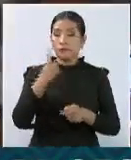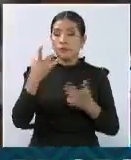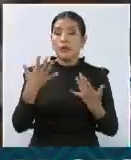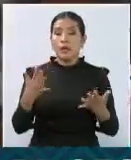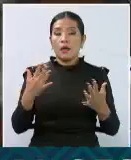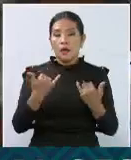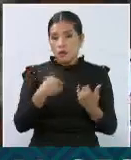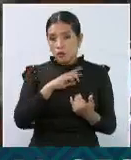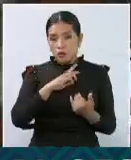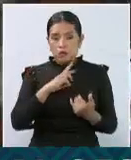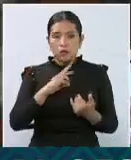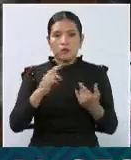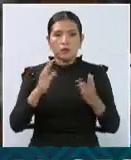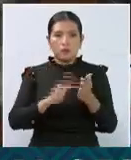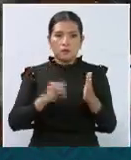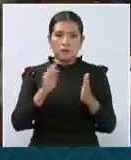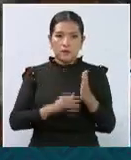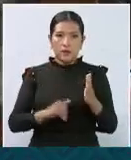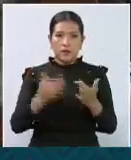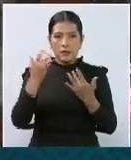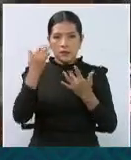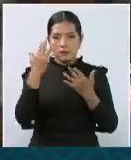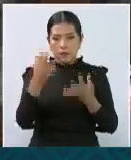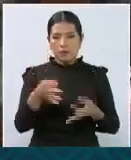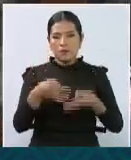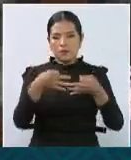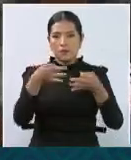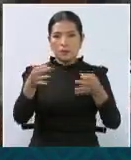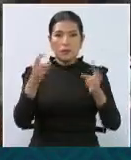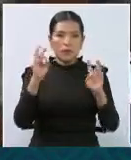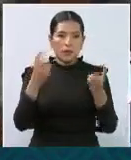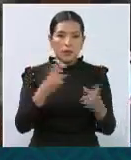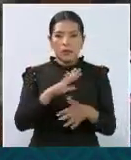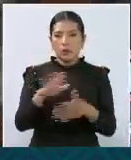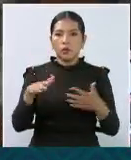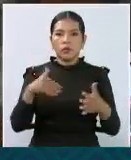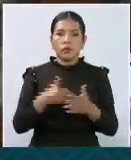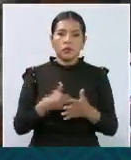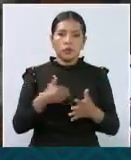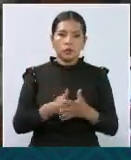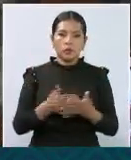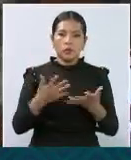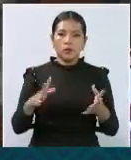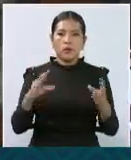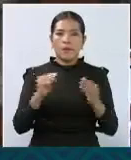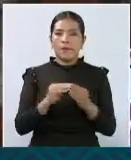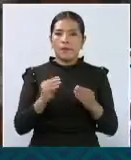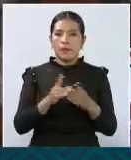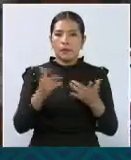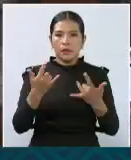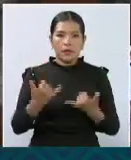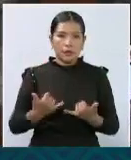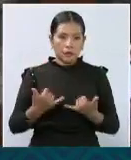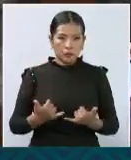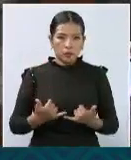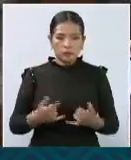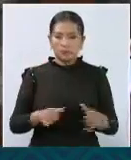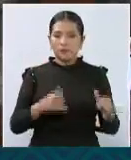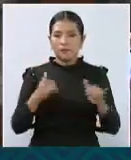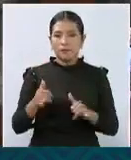todavía estamos pendientes sobre la reconsideración que se ha anunciado desde la Asamblea Legislativa